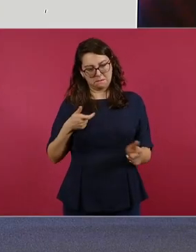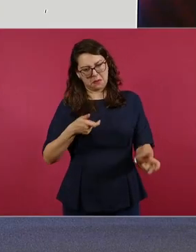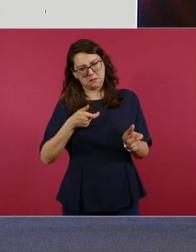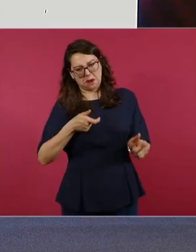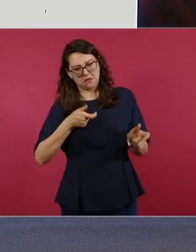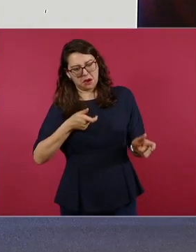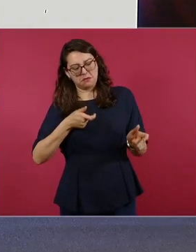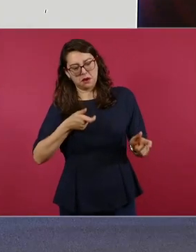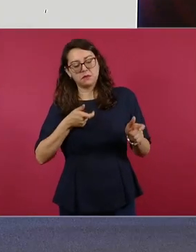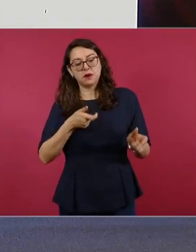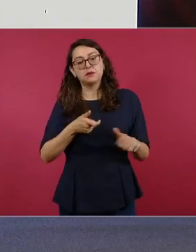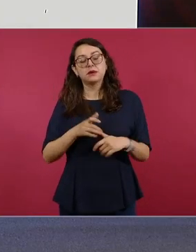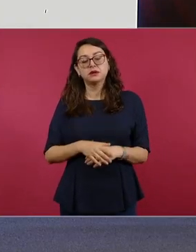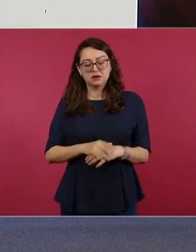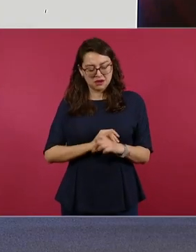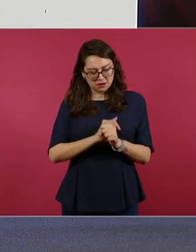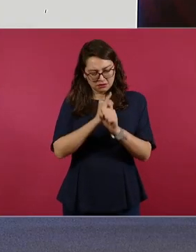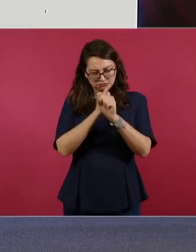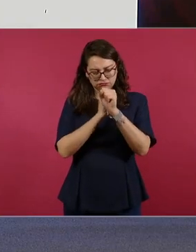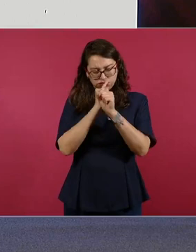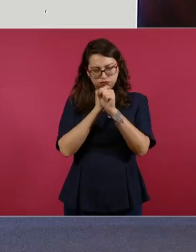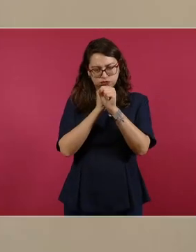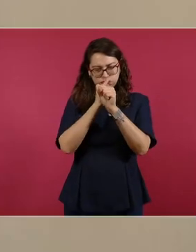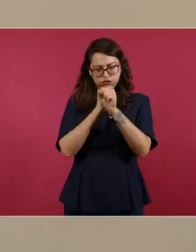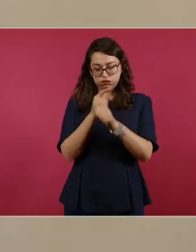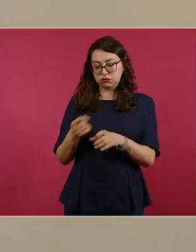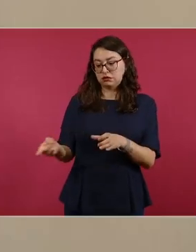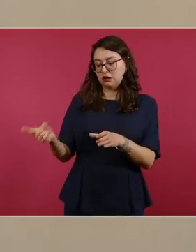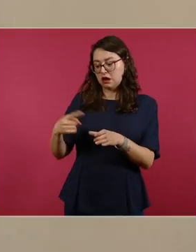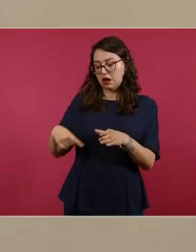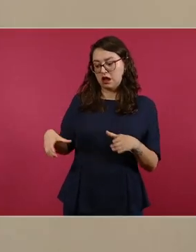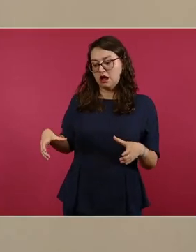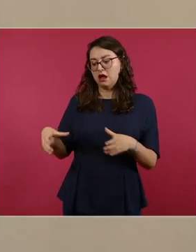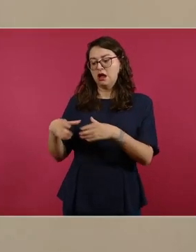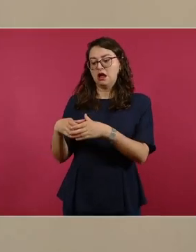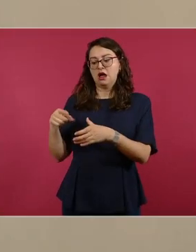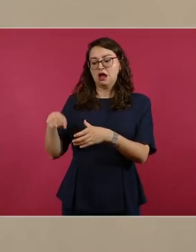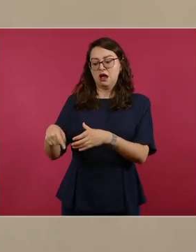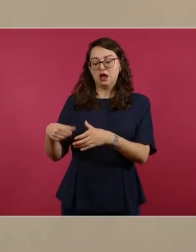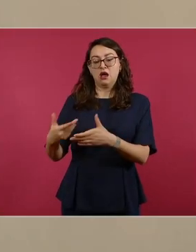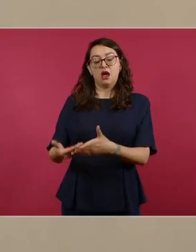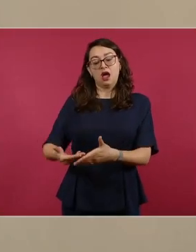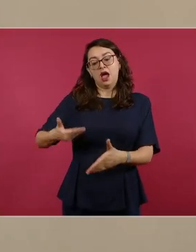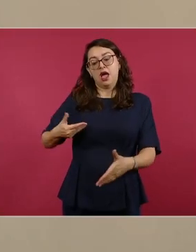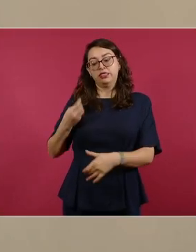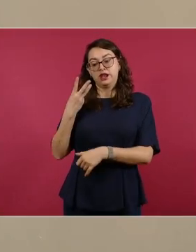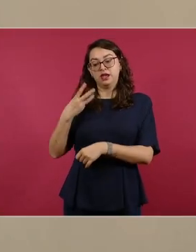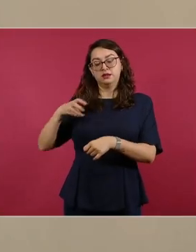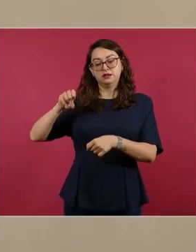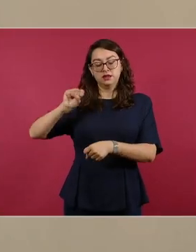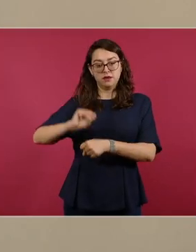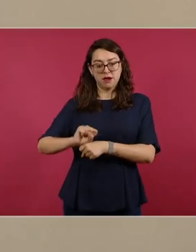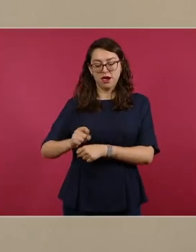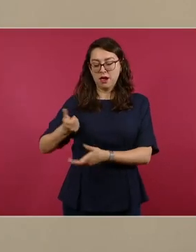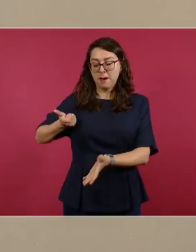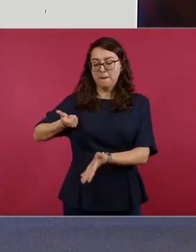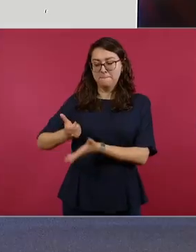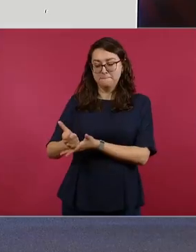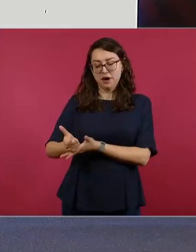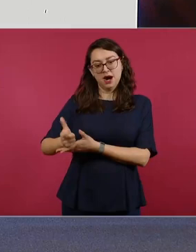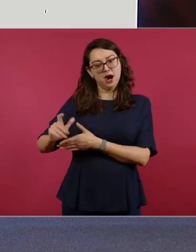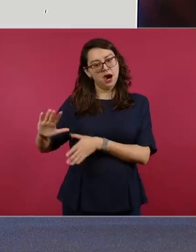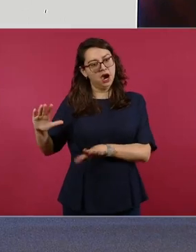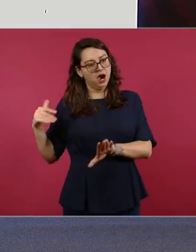De acuerdo con las investigaciones, los hoy sentenciados fueron contratados tres semanas antes para realizar una